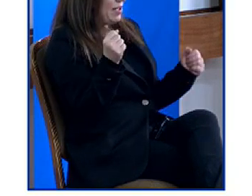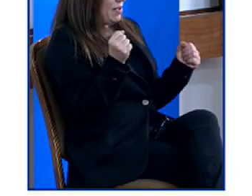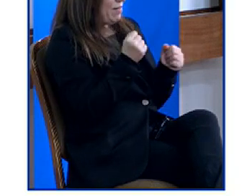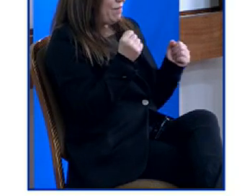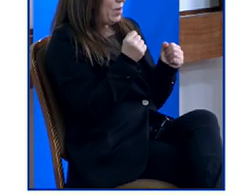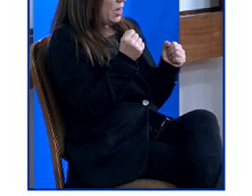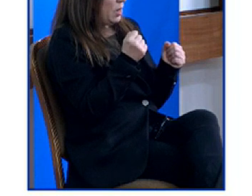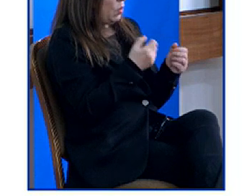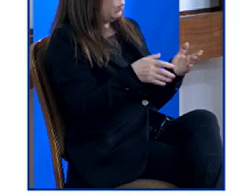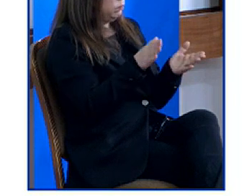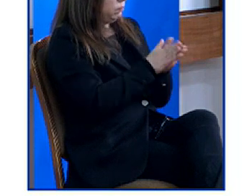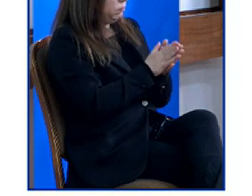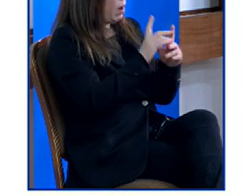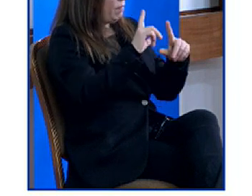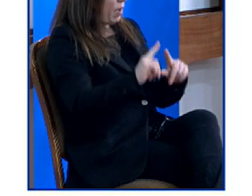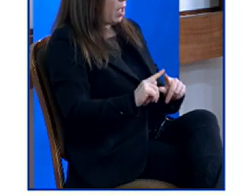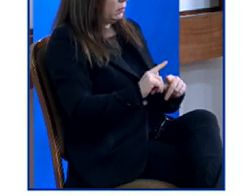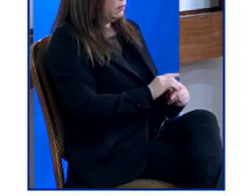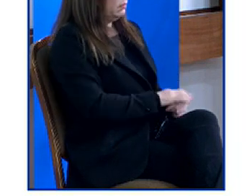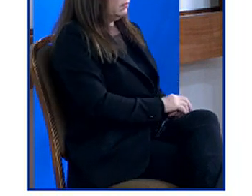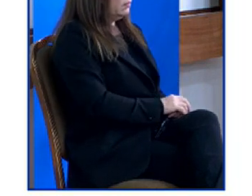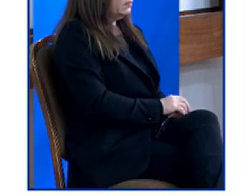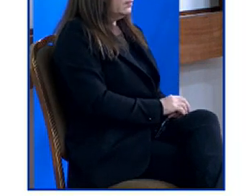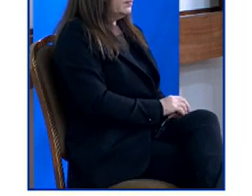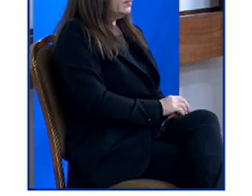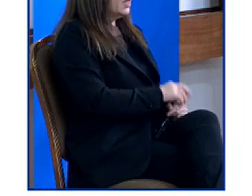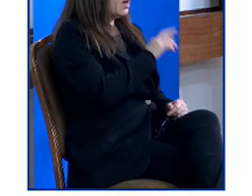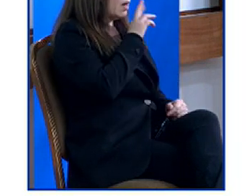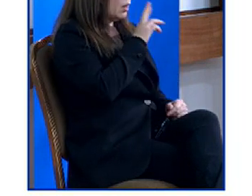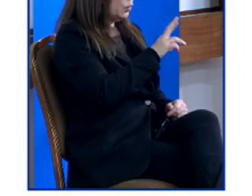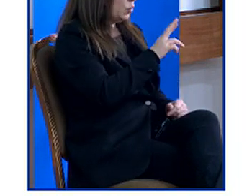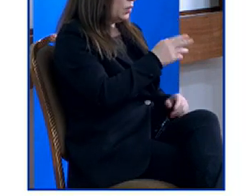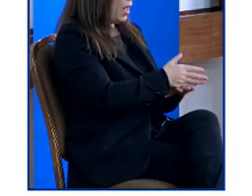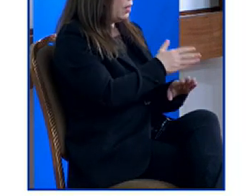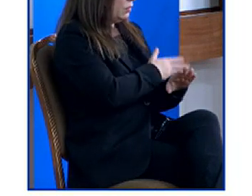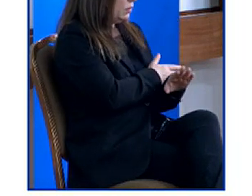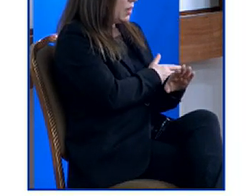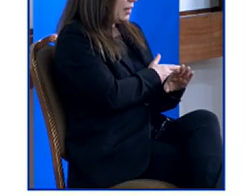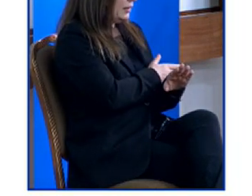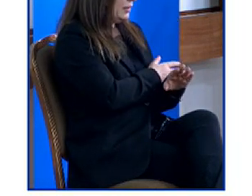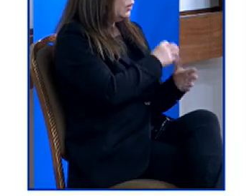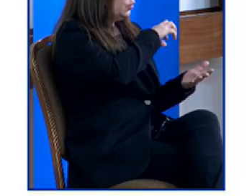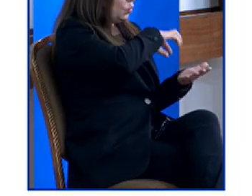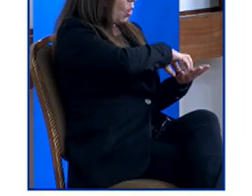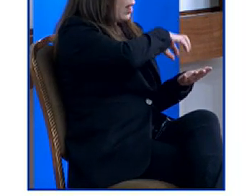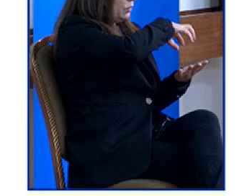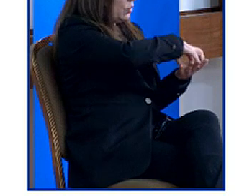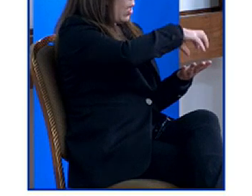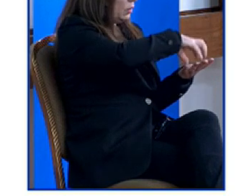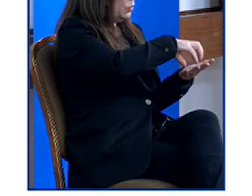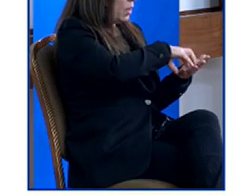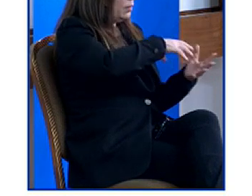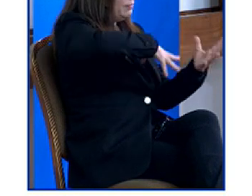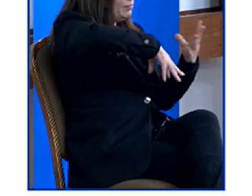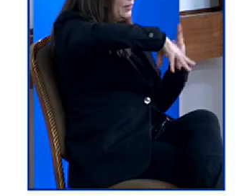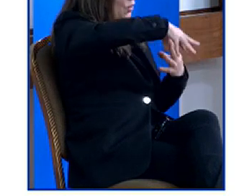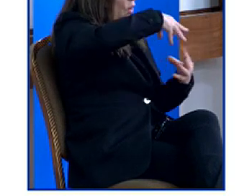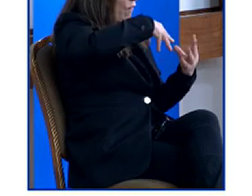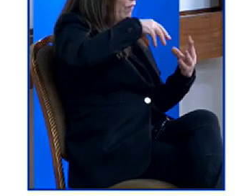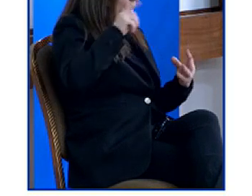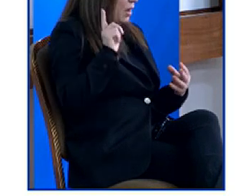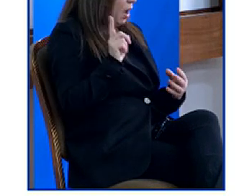desaparecer completamente. Estos resultados, como comentaba antes, a nivel de ciudad, los combinamos por